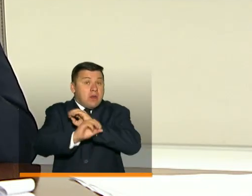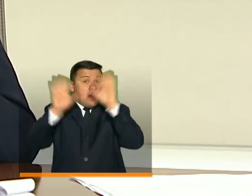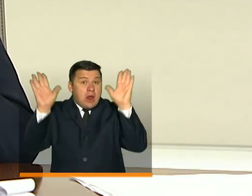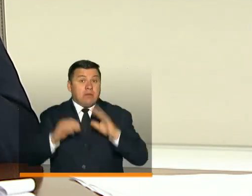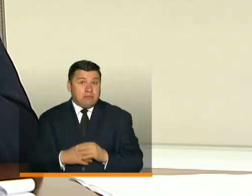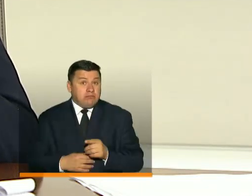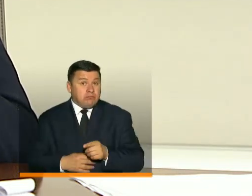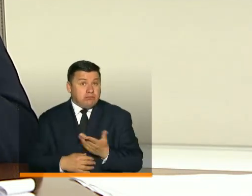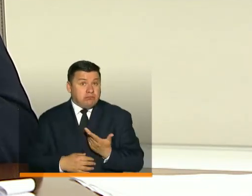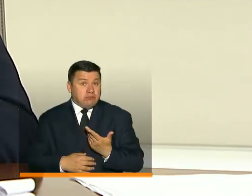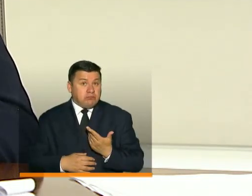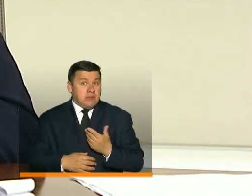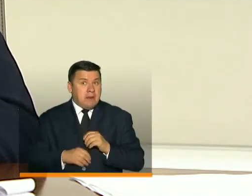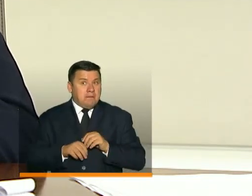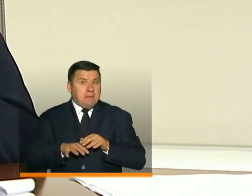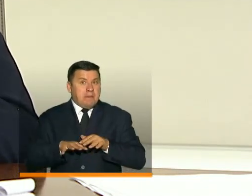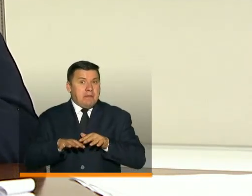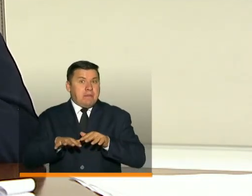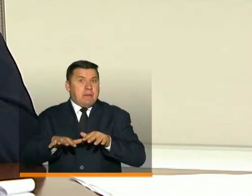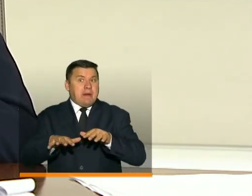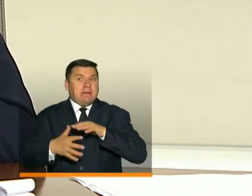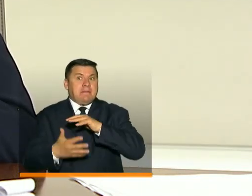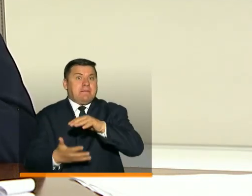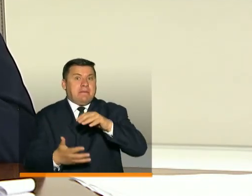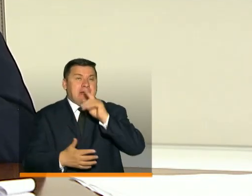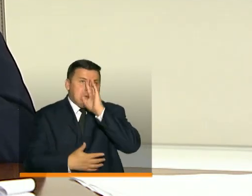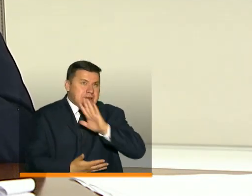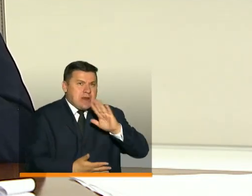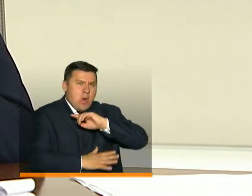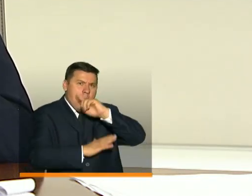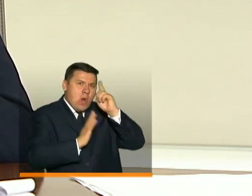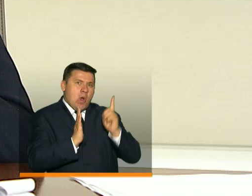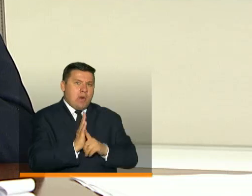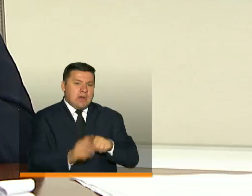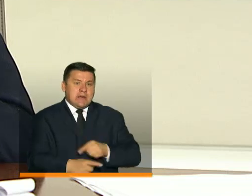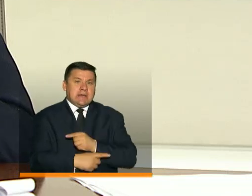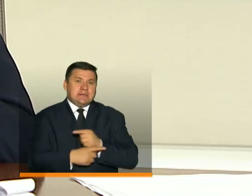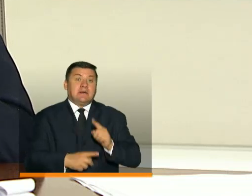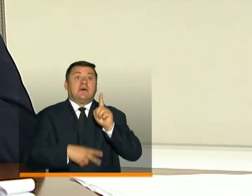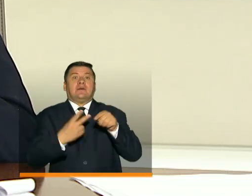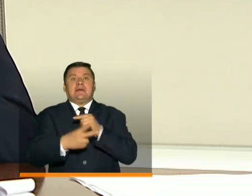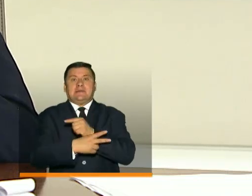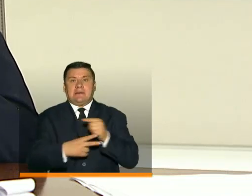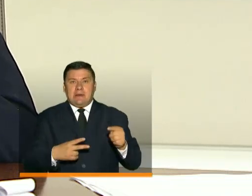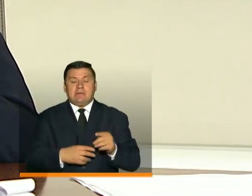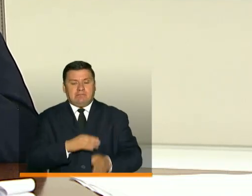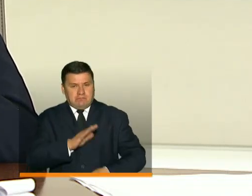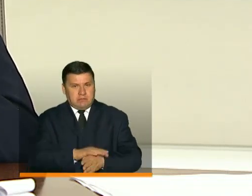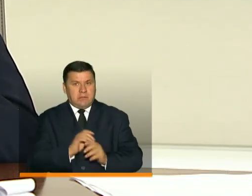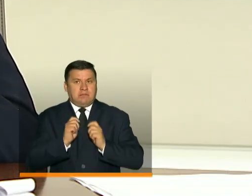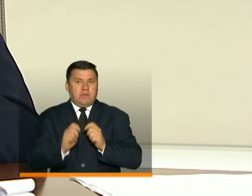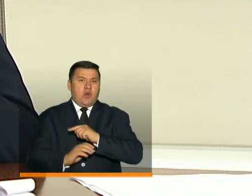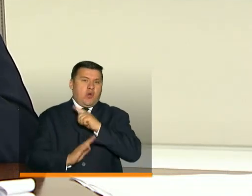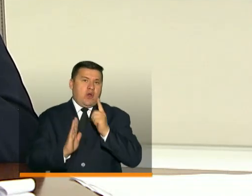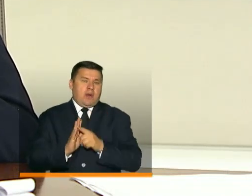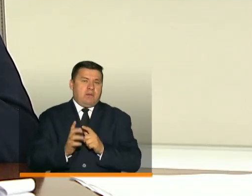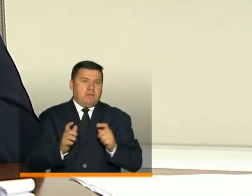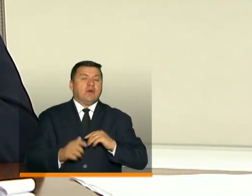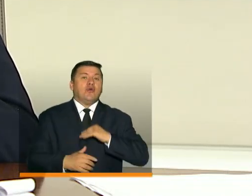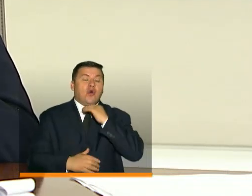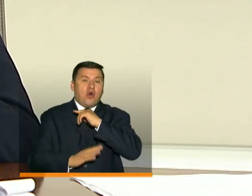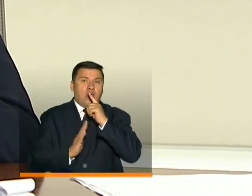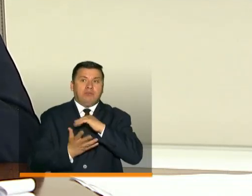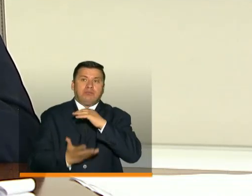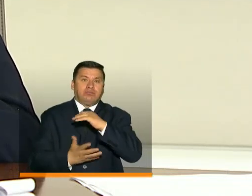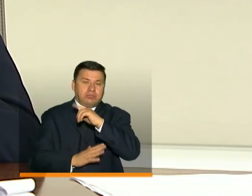supuesto, esto se estará expandiendo a todo el territorio nacional durante esta semana y la semana siguiente para poder tener la mayor